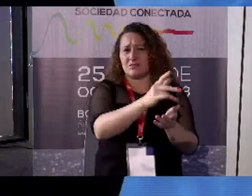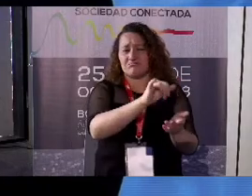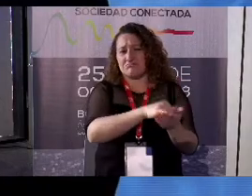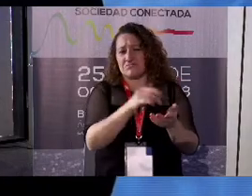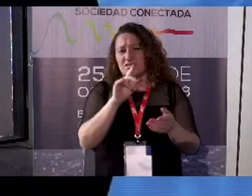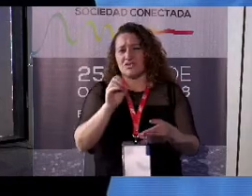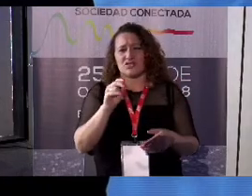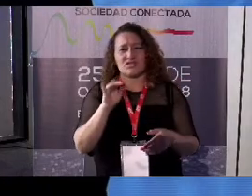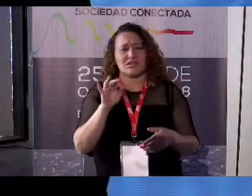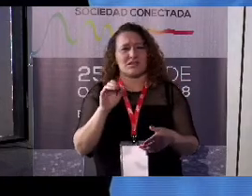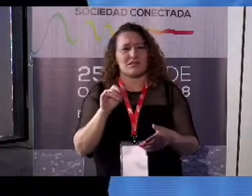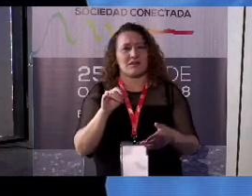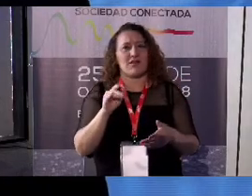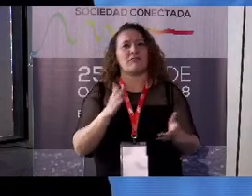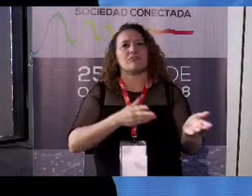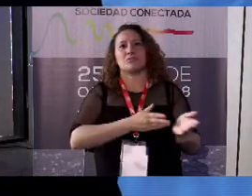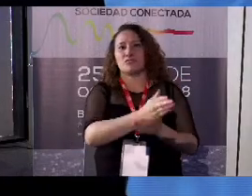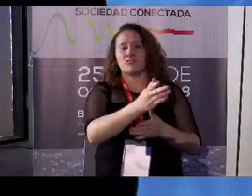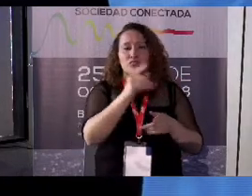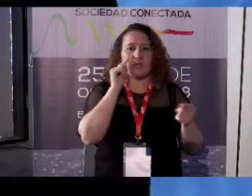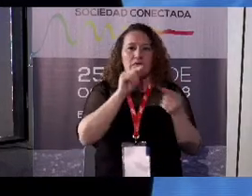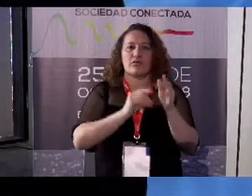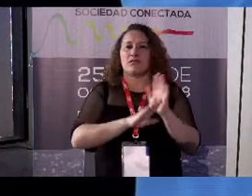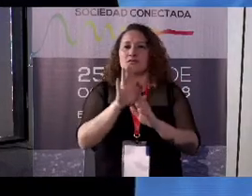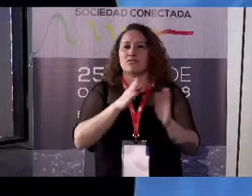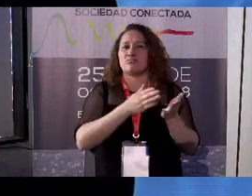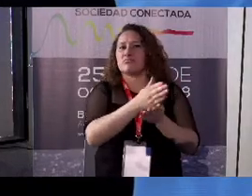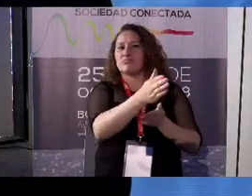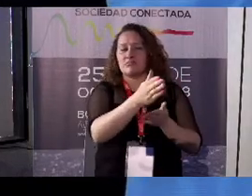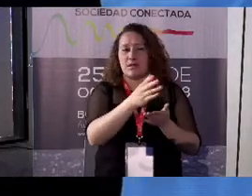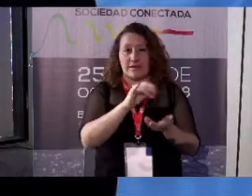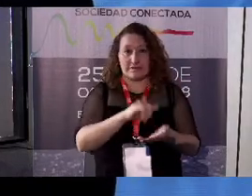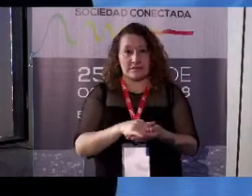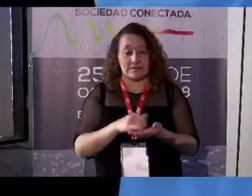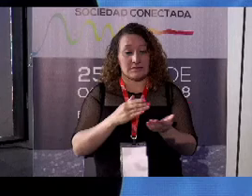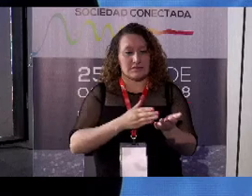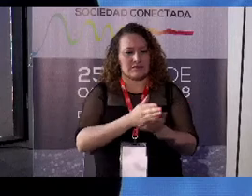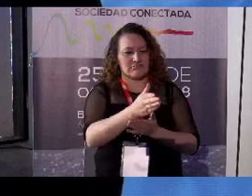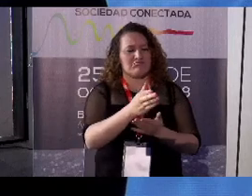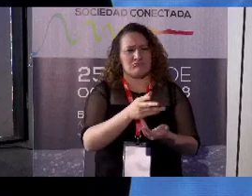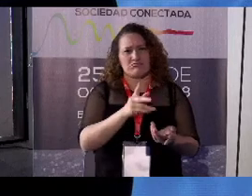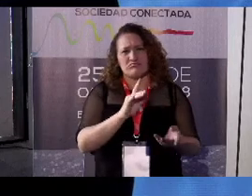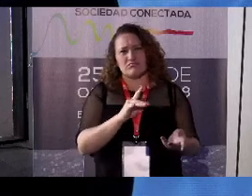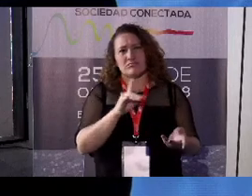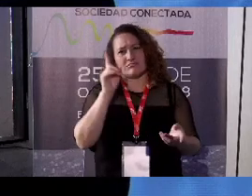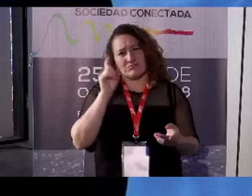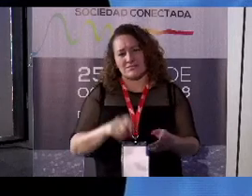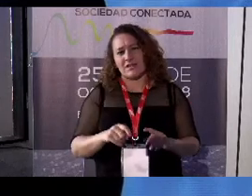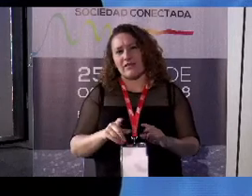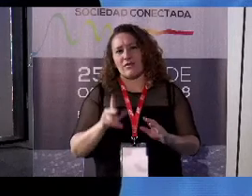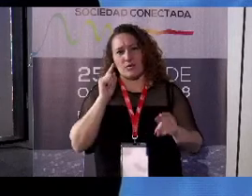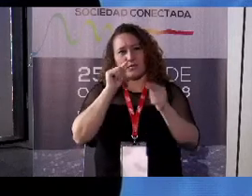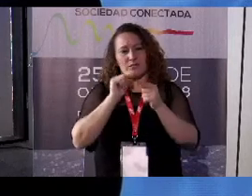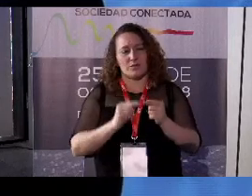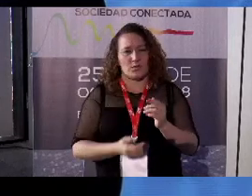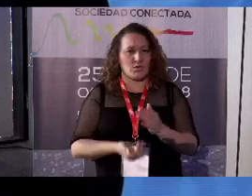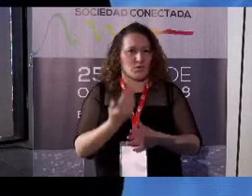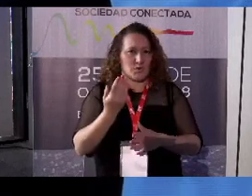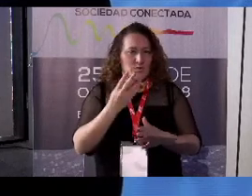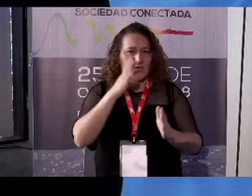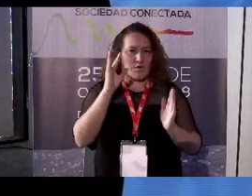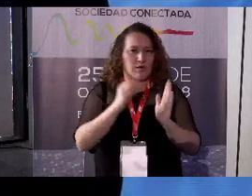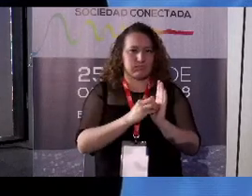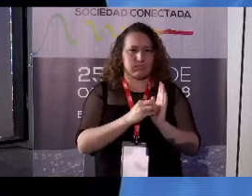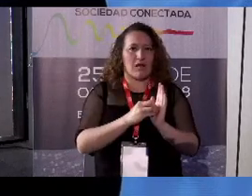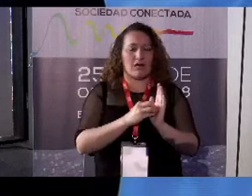objetivos de desarrollo sostenibles esta sostenibilidad tuvo necesariamente que ingresar en los nuevos objetivos porque los